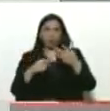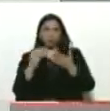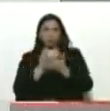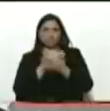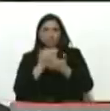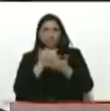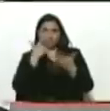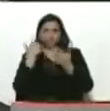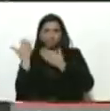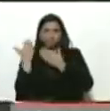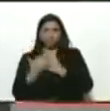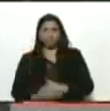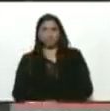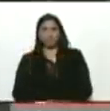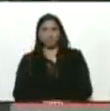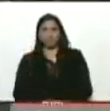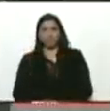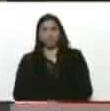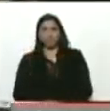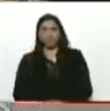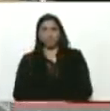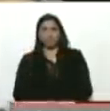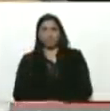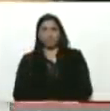Cuadernito de nota.